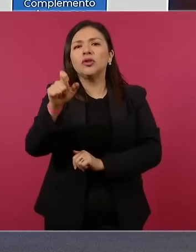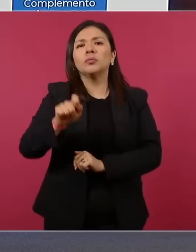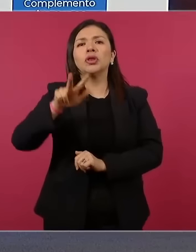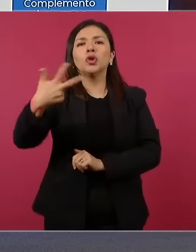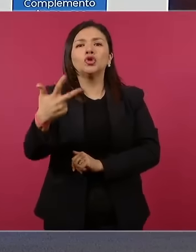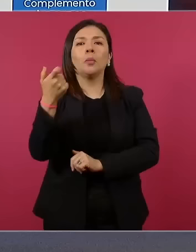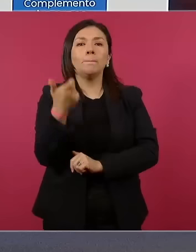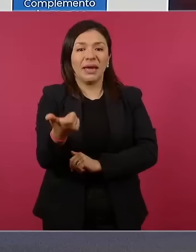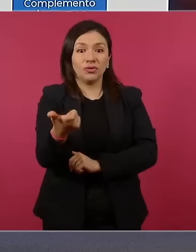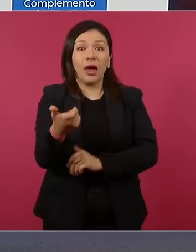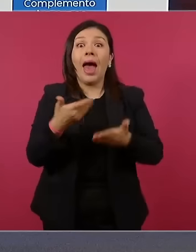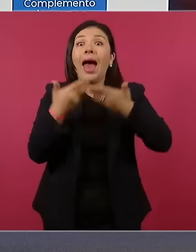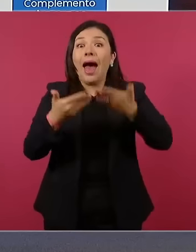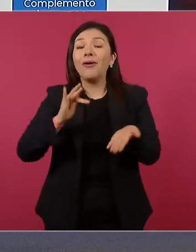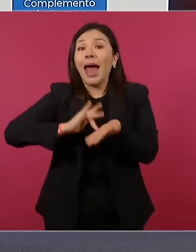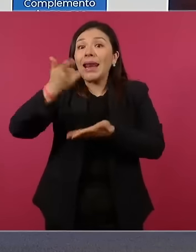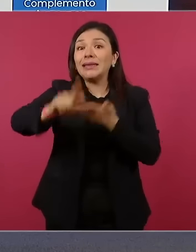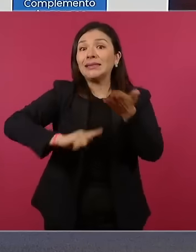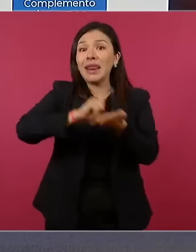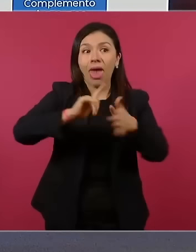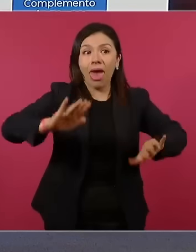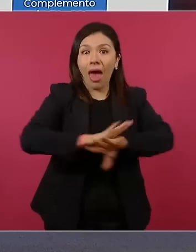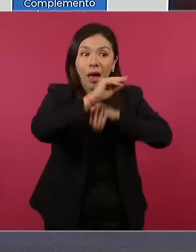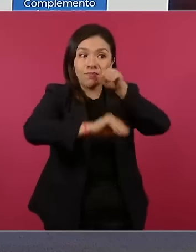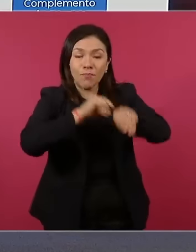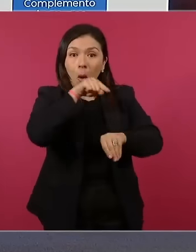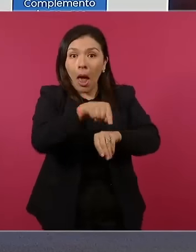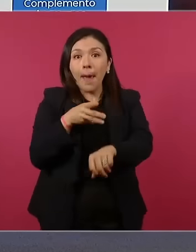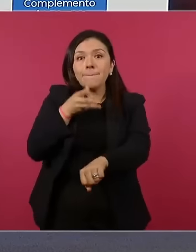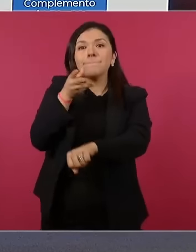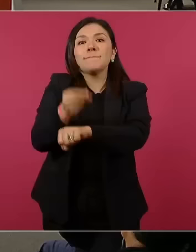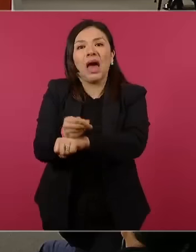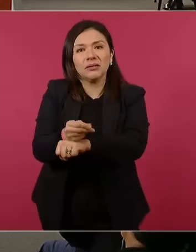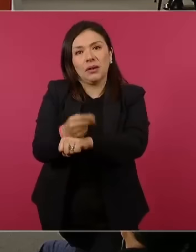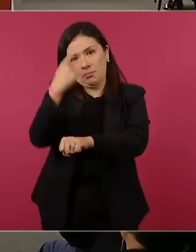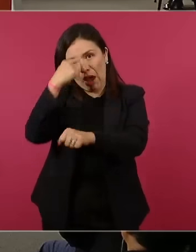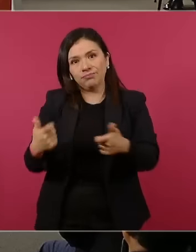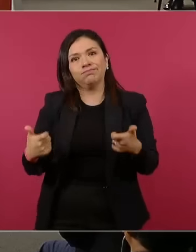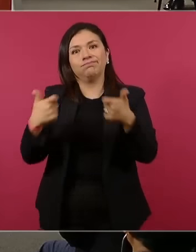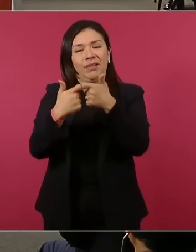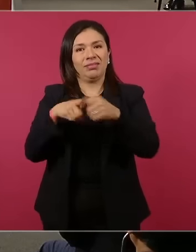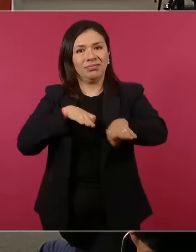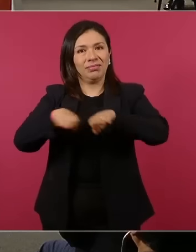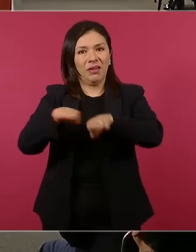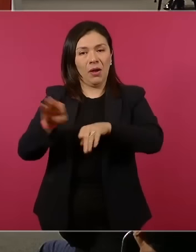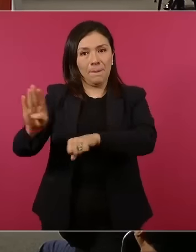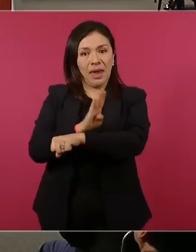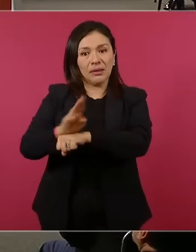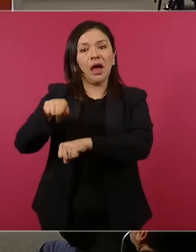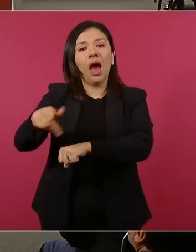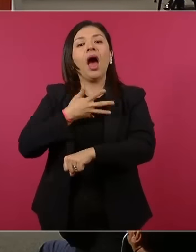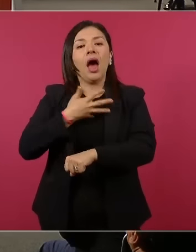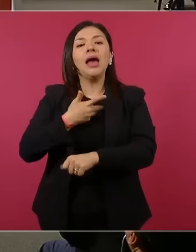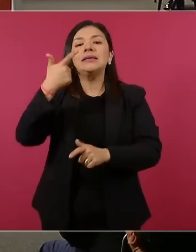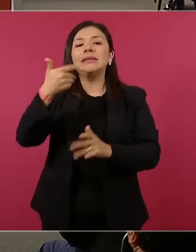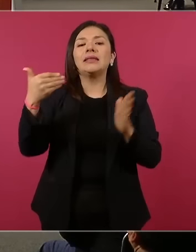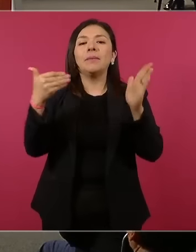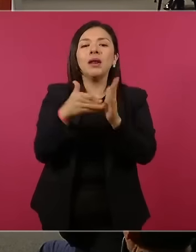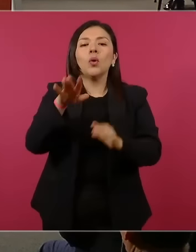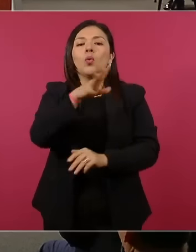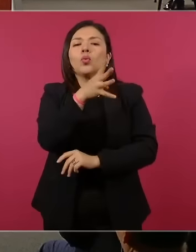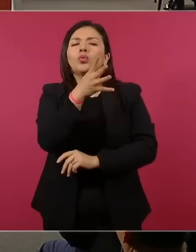5,628 pesos. Gracias a esta reforma, el complemento que recibe del Fondo de Pensiones para el Bienestar es de